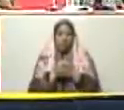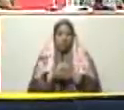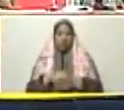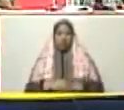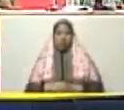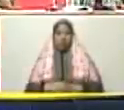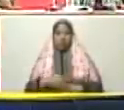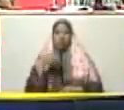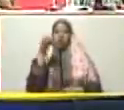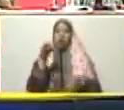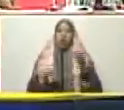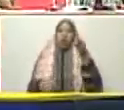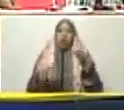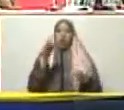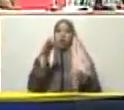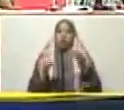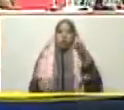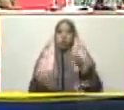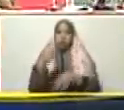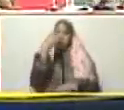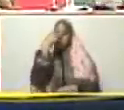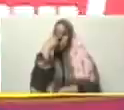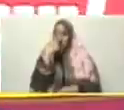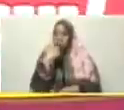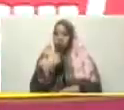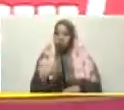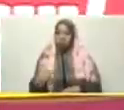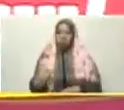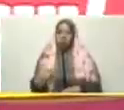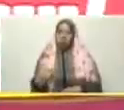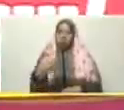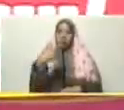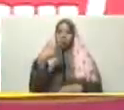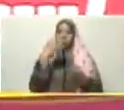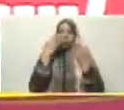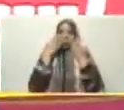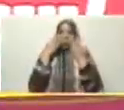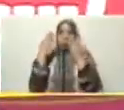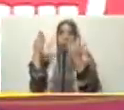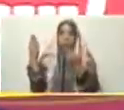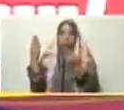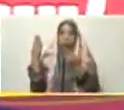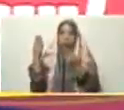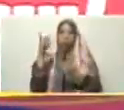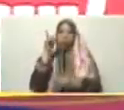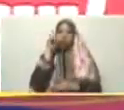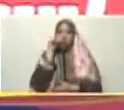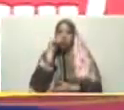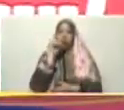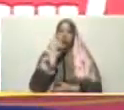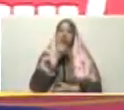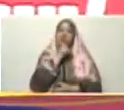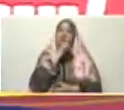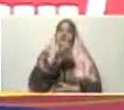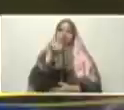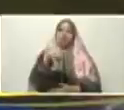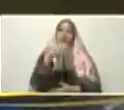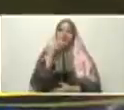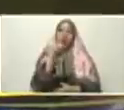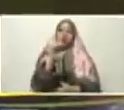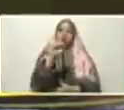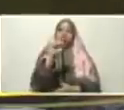abogado de los pobres desvalidos y los sintierras jesús martín el barrio